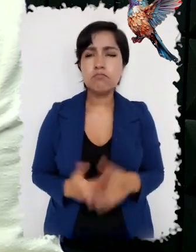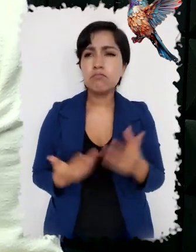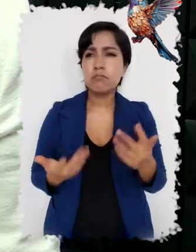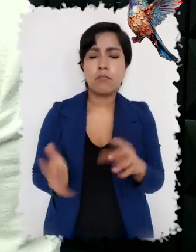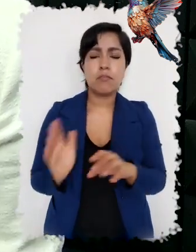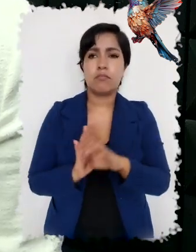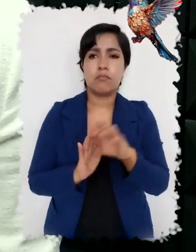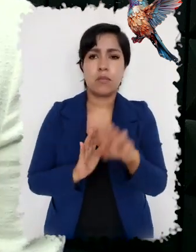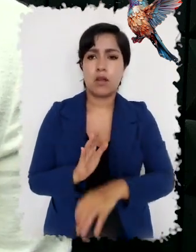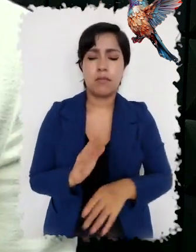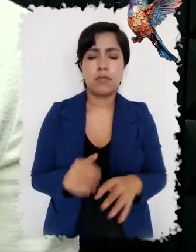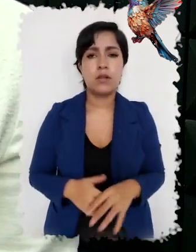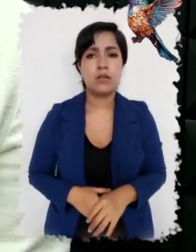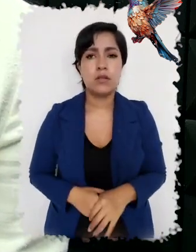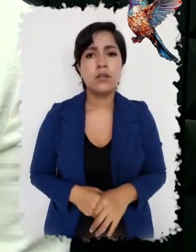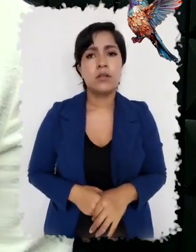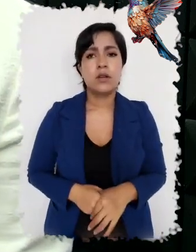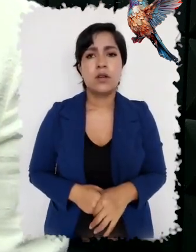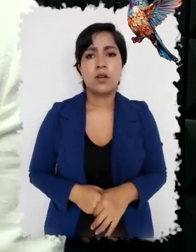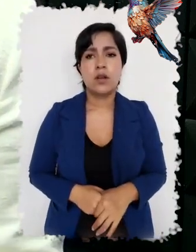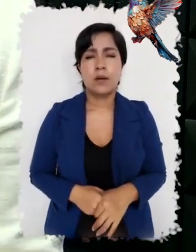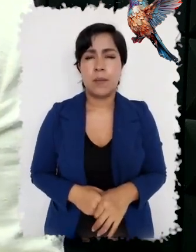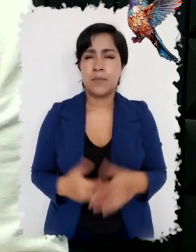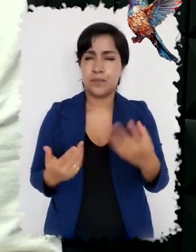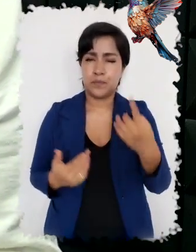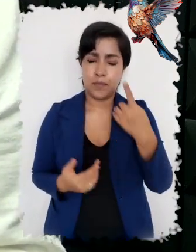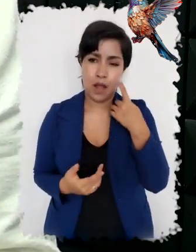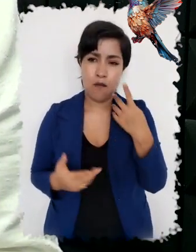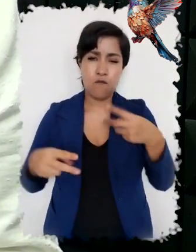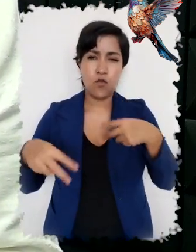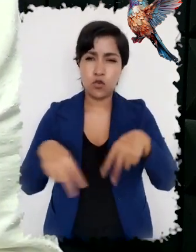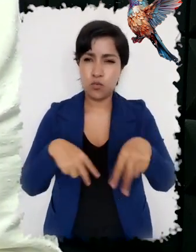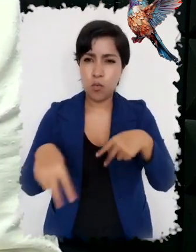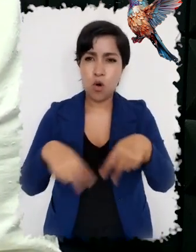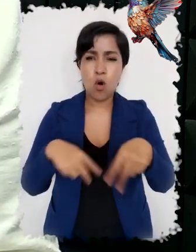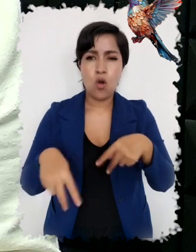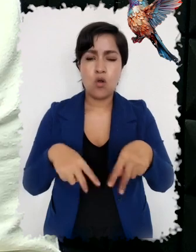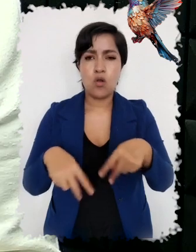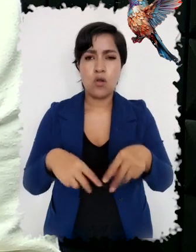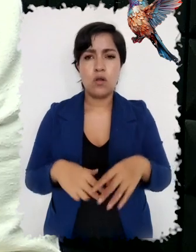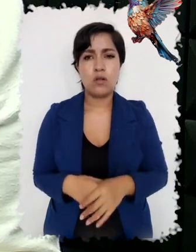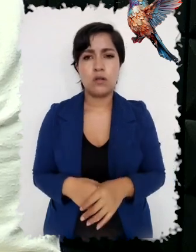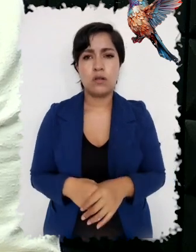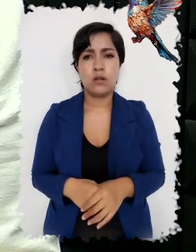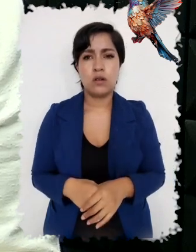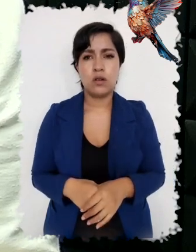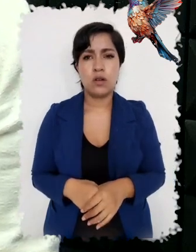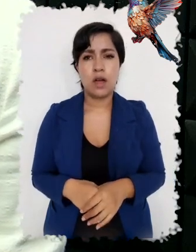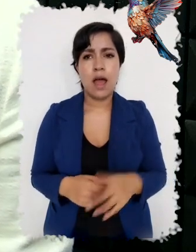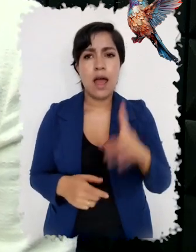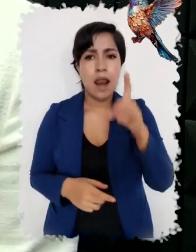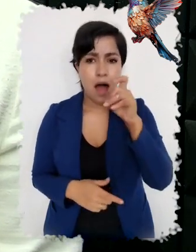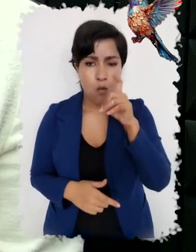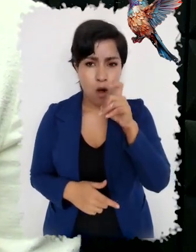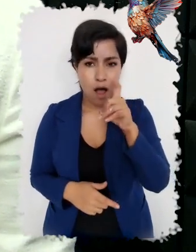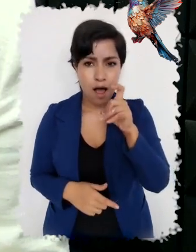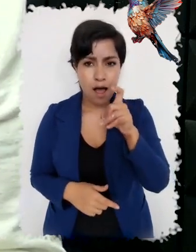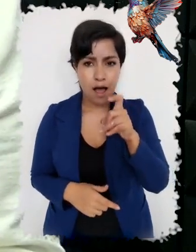con de de de cuenta fútbol este cuarte